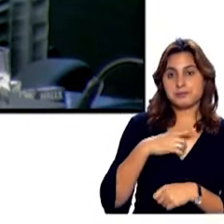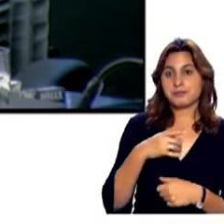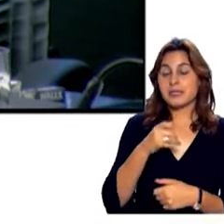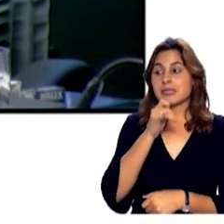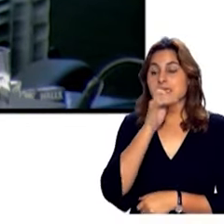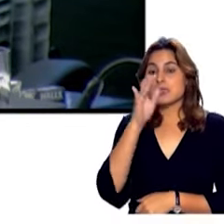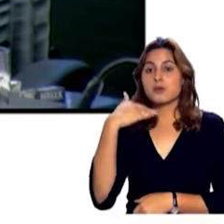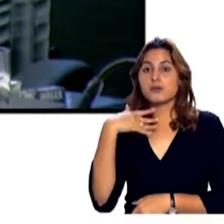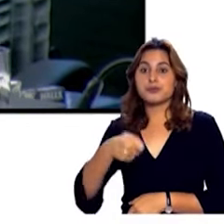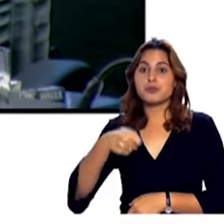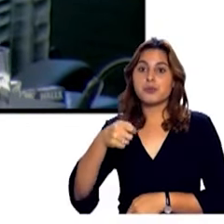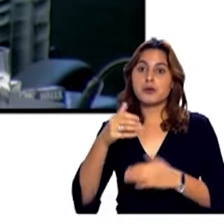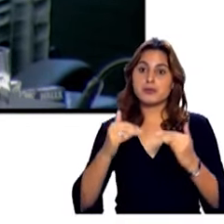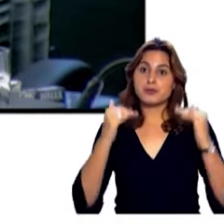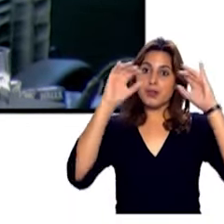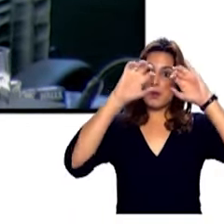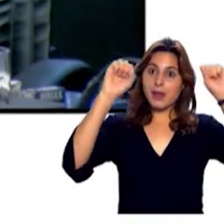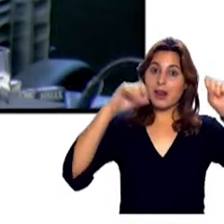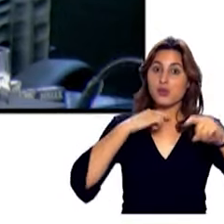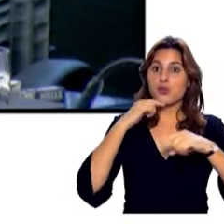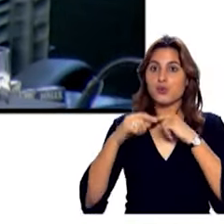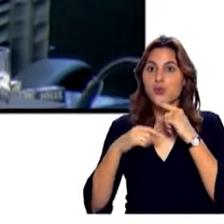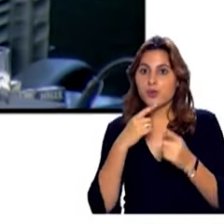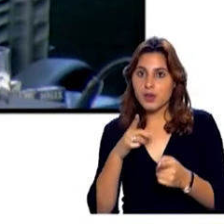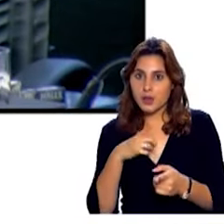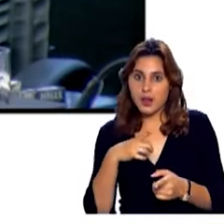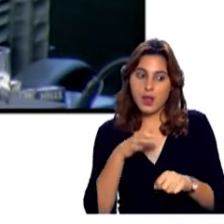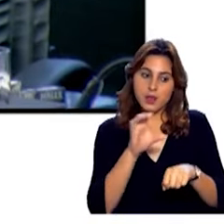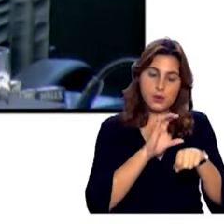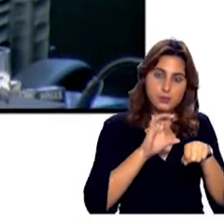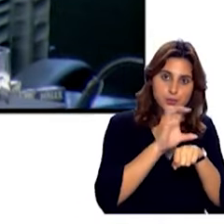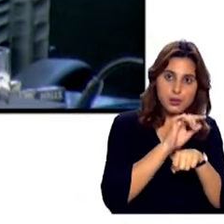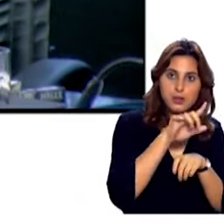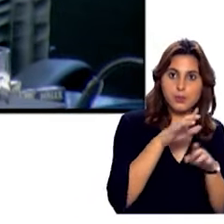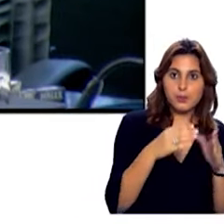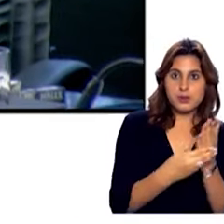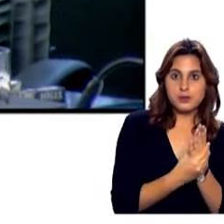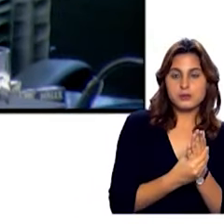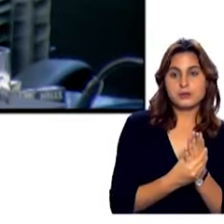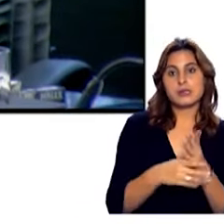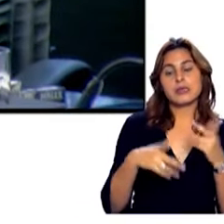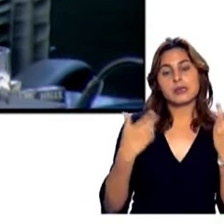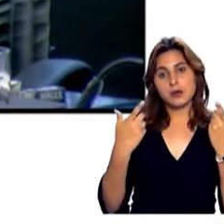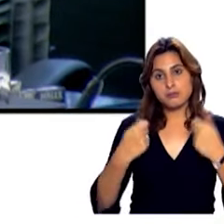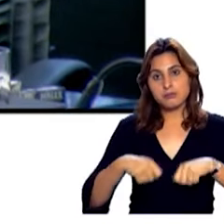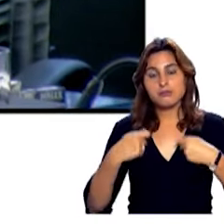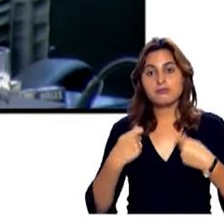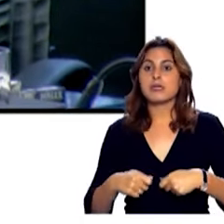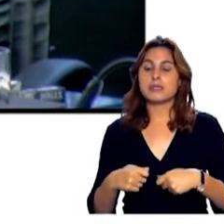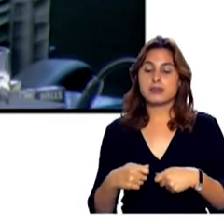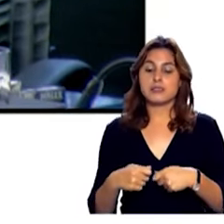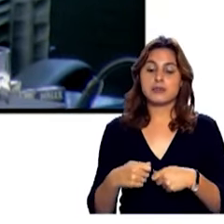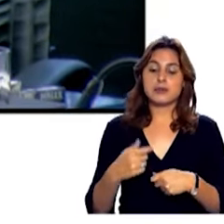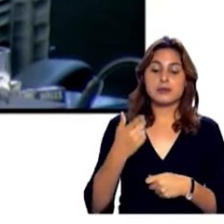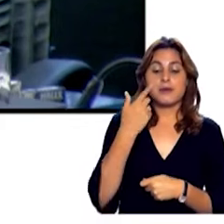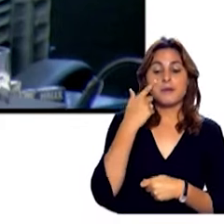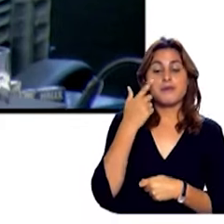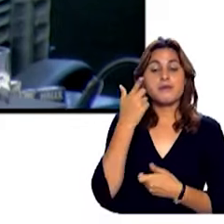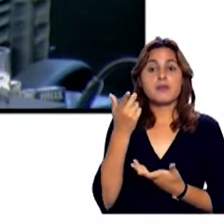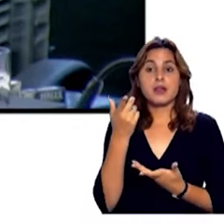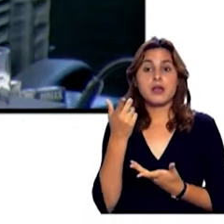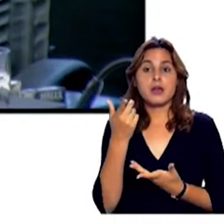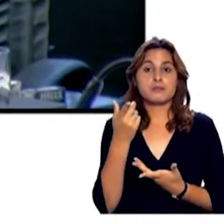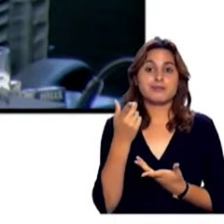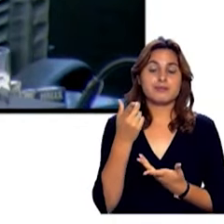Dudas sobre la constitucionalidad del precepto penal pues debería plantear la cuestión de inconstitucionalidad ante el tribunal supremo puede referirse